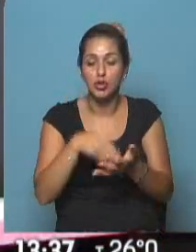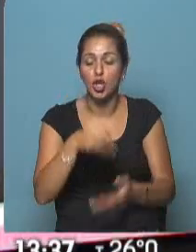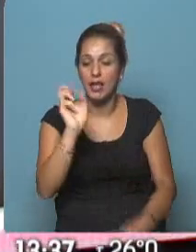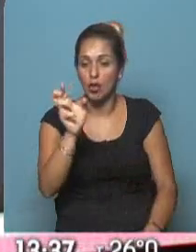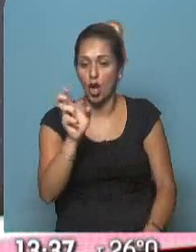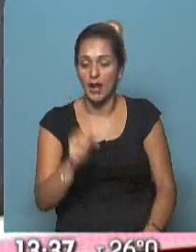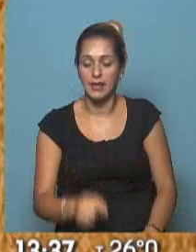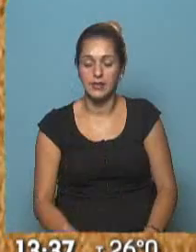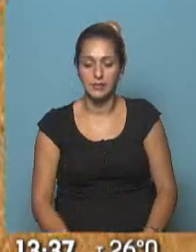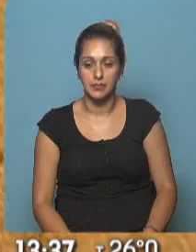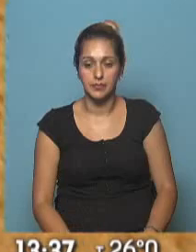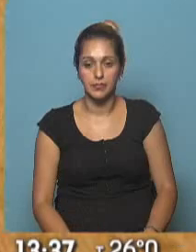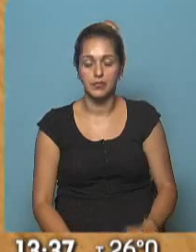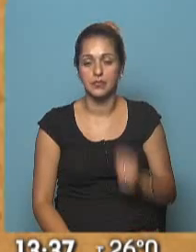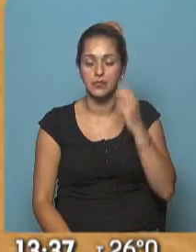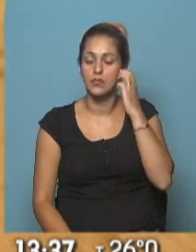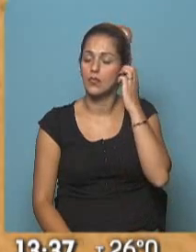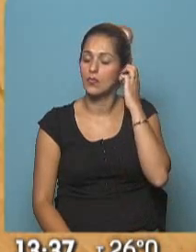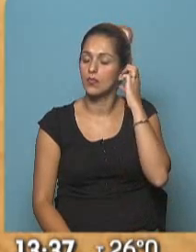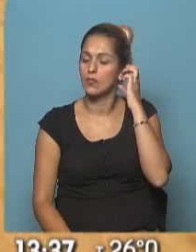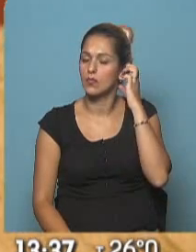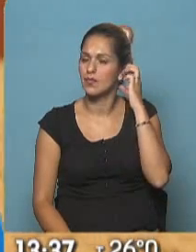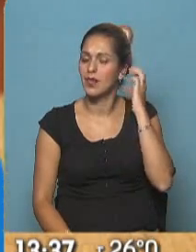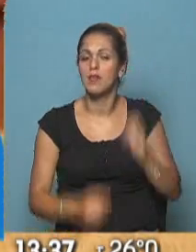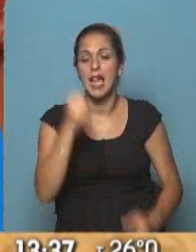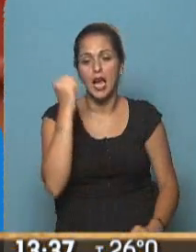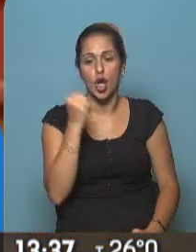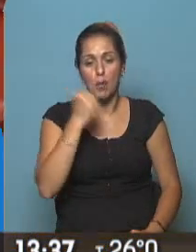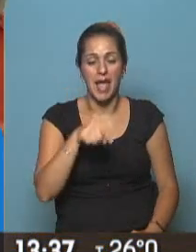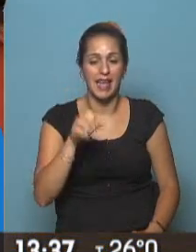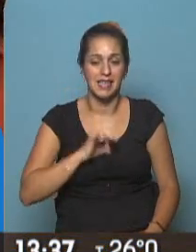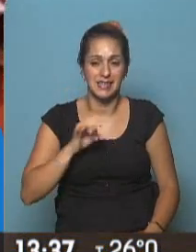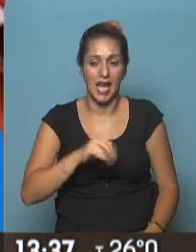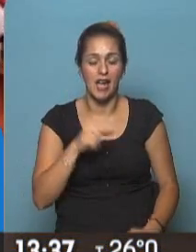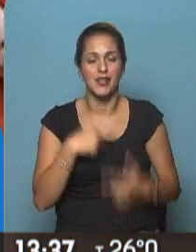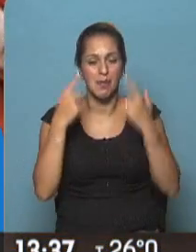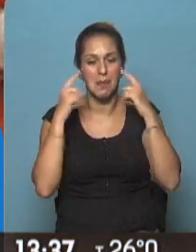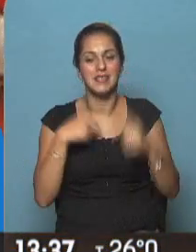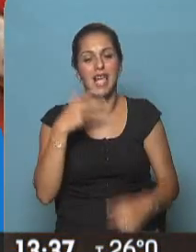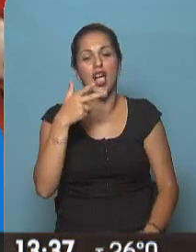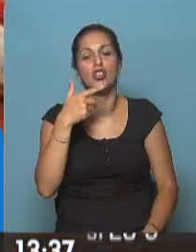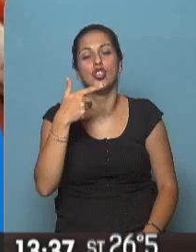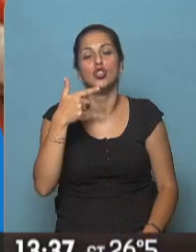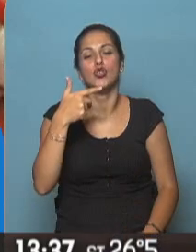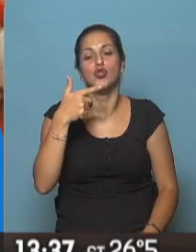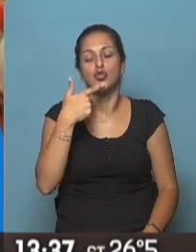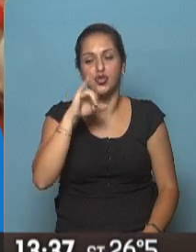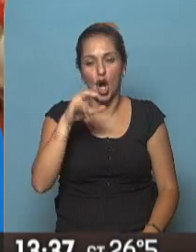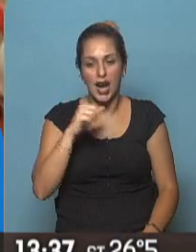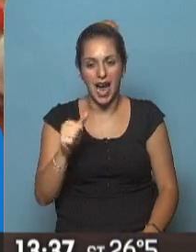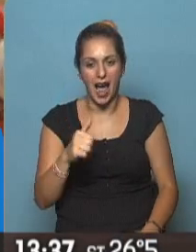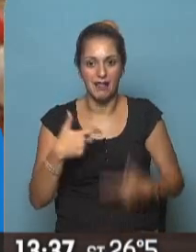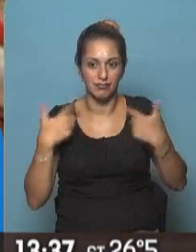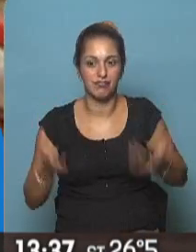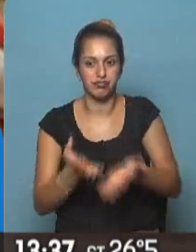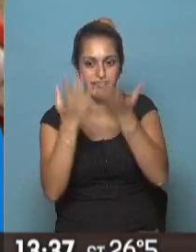4.000 millones de dólares. La economía no contará este año el impulso esperado de la soja por la fuerte sequía que afecta